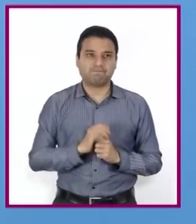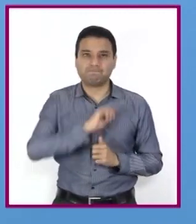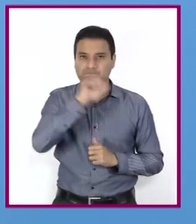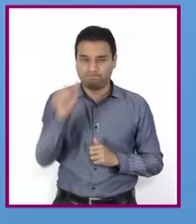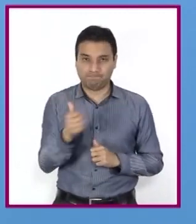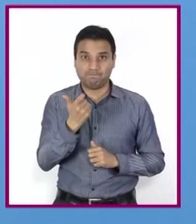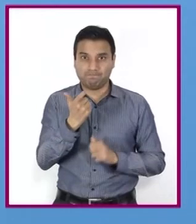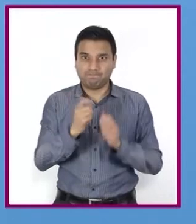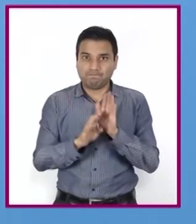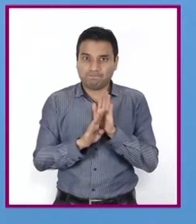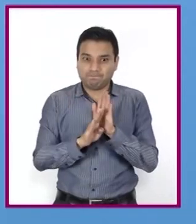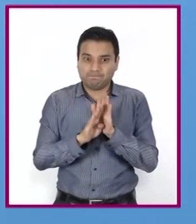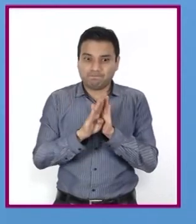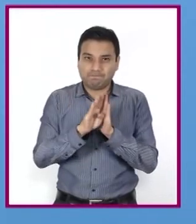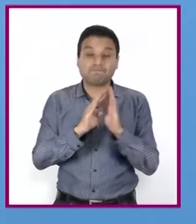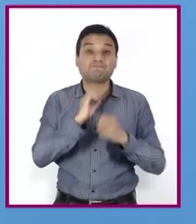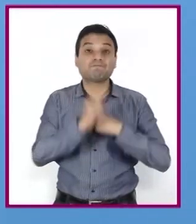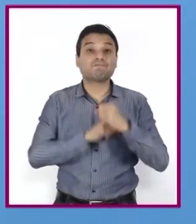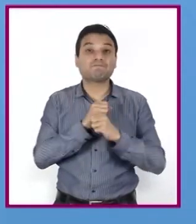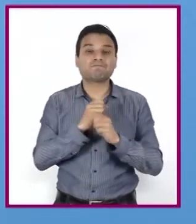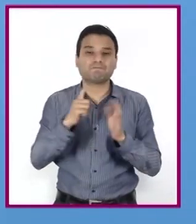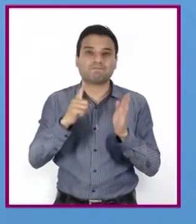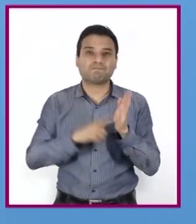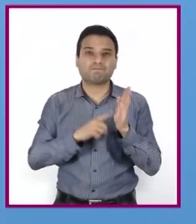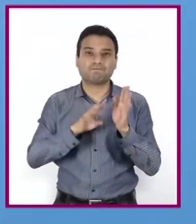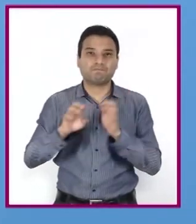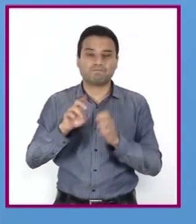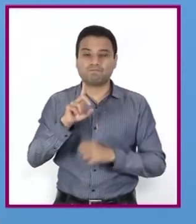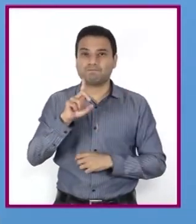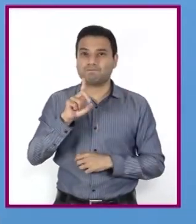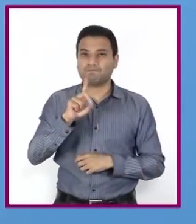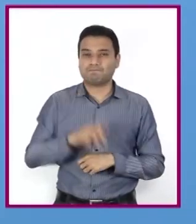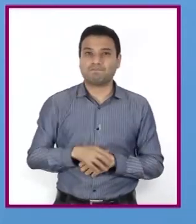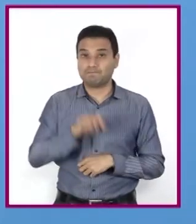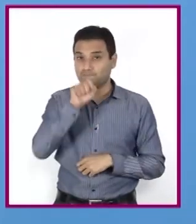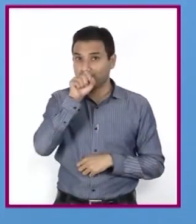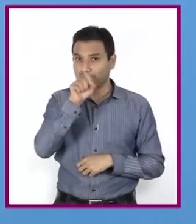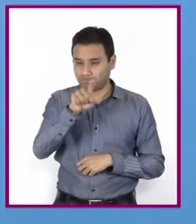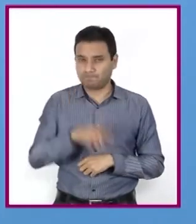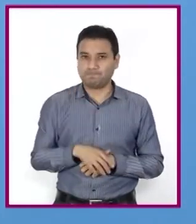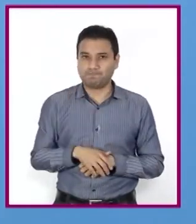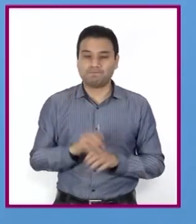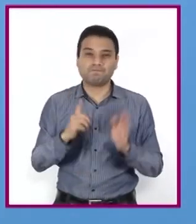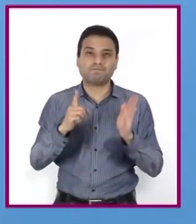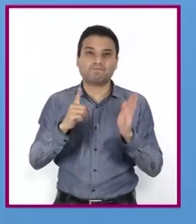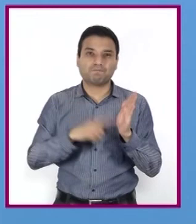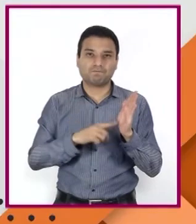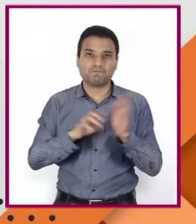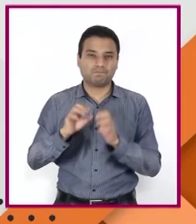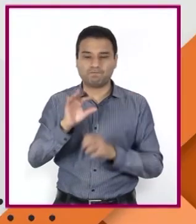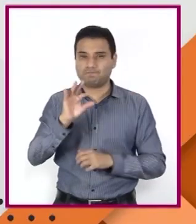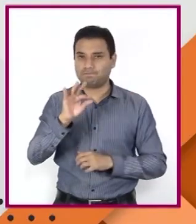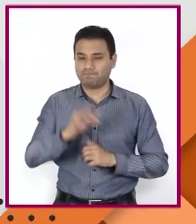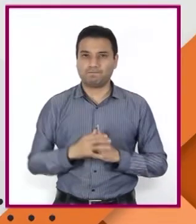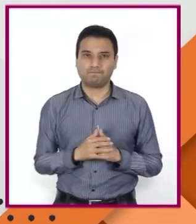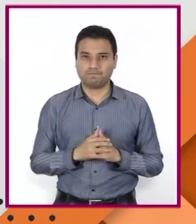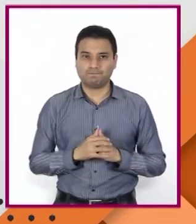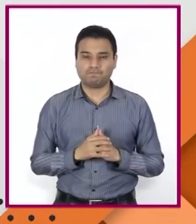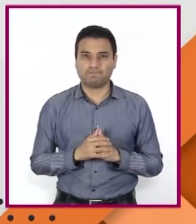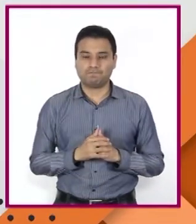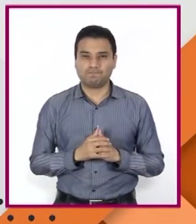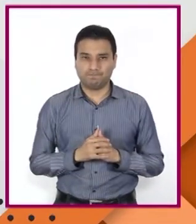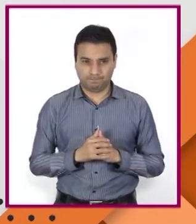crisis hacia finales de la década de 1930 y en los primeros años de la década de 1940. En la otra